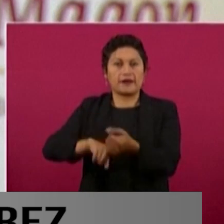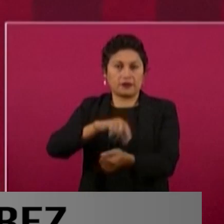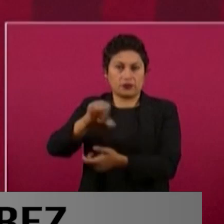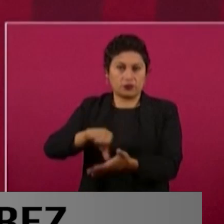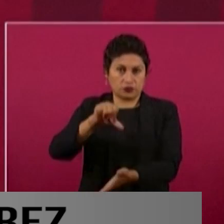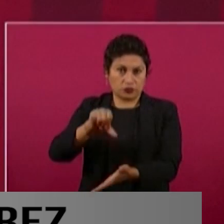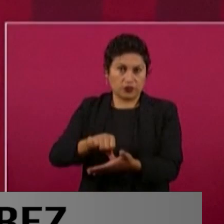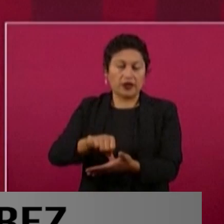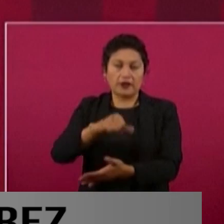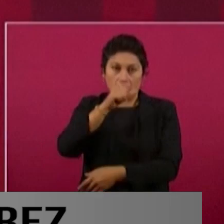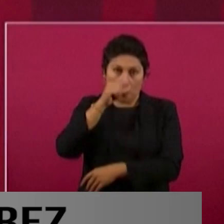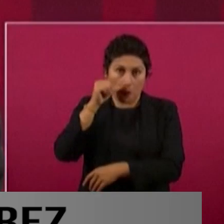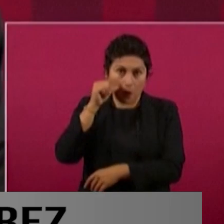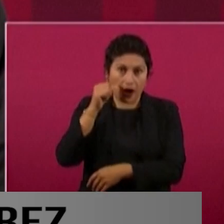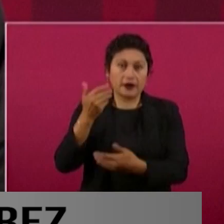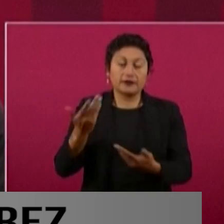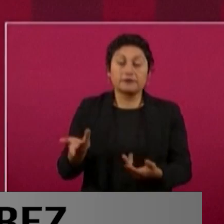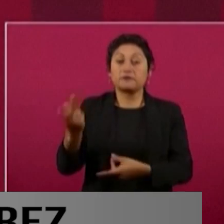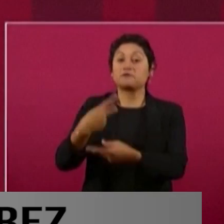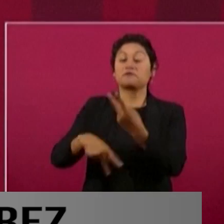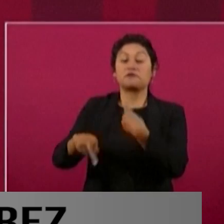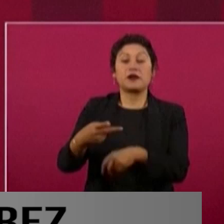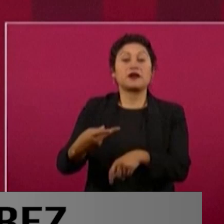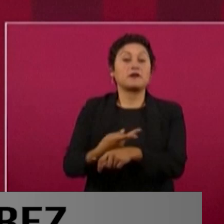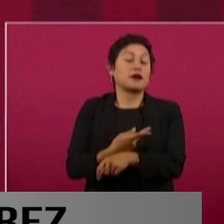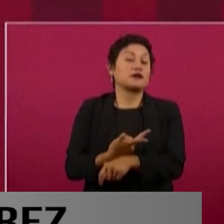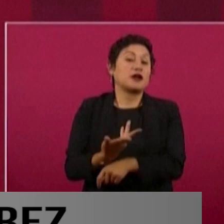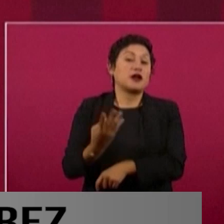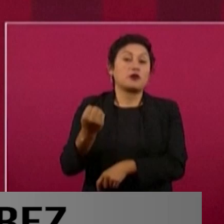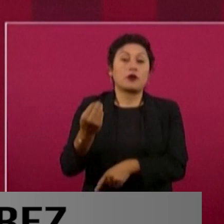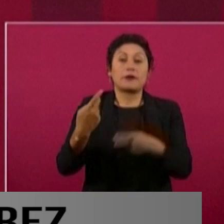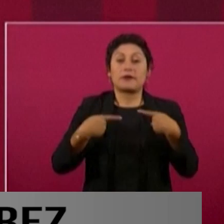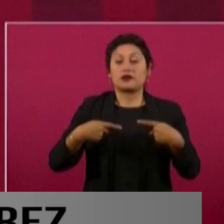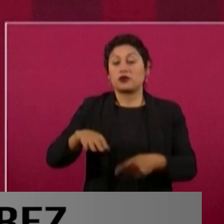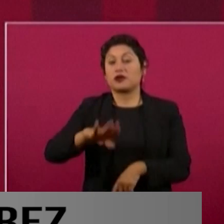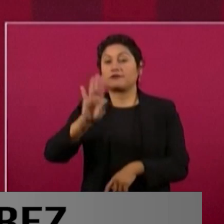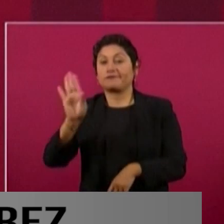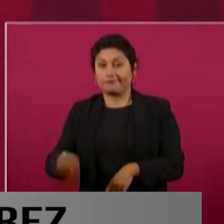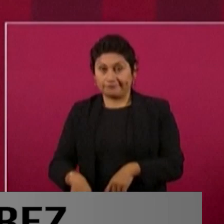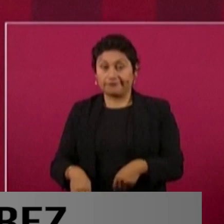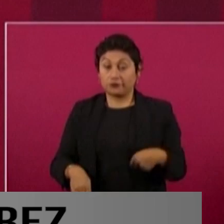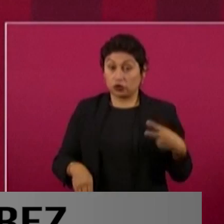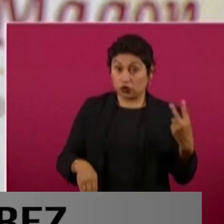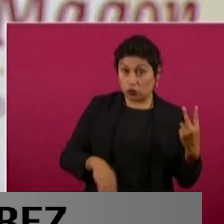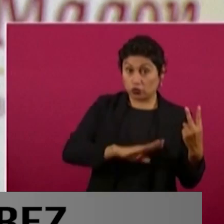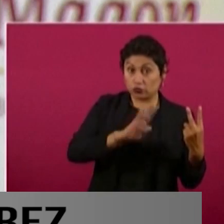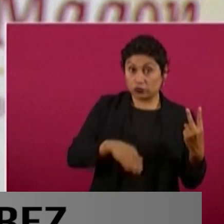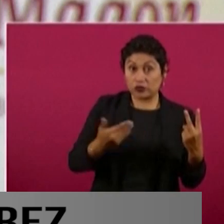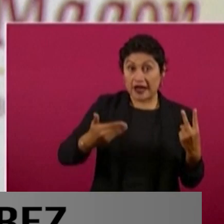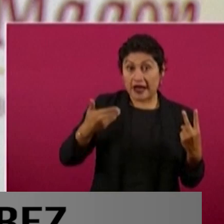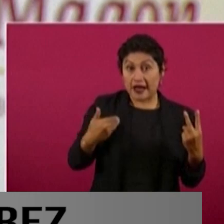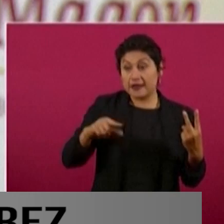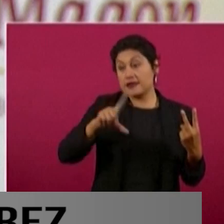en una reunión entre presuntos capos del poderoso cártel Jalisco Nueva Generación. La oposición atribuye al